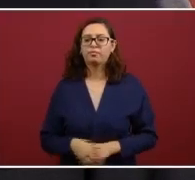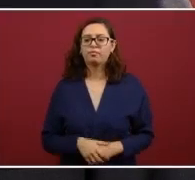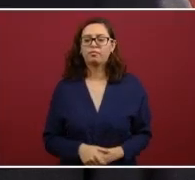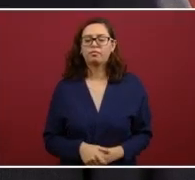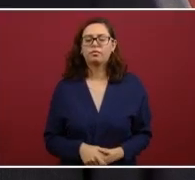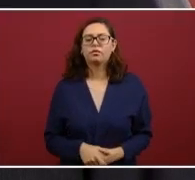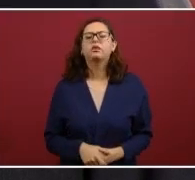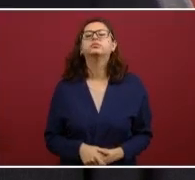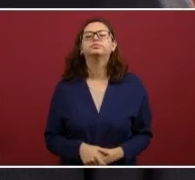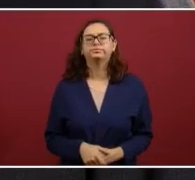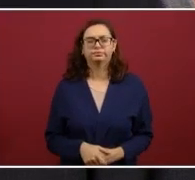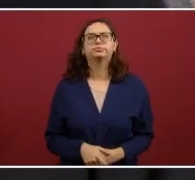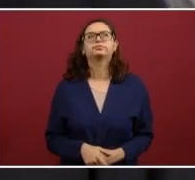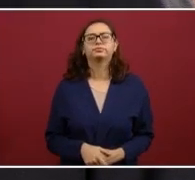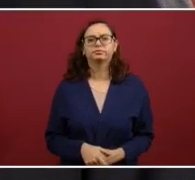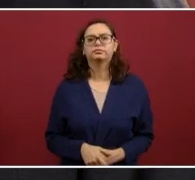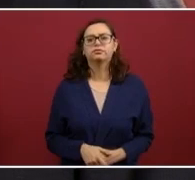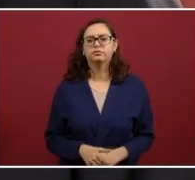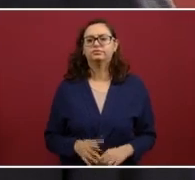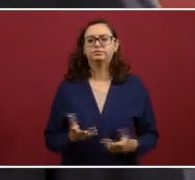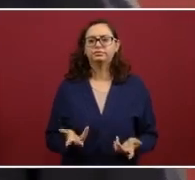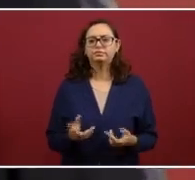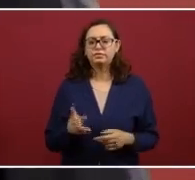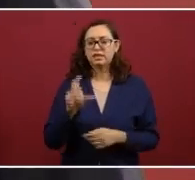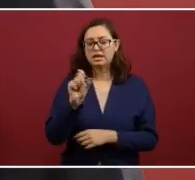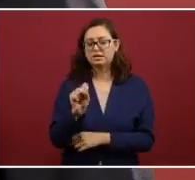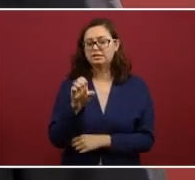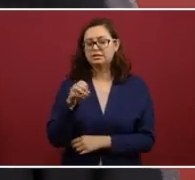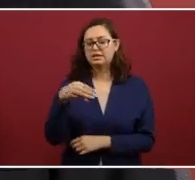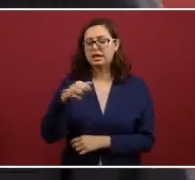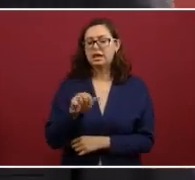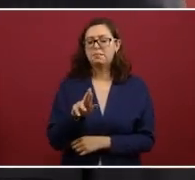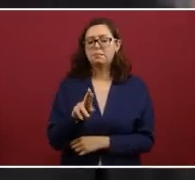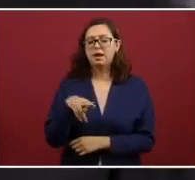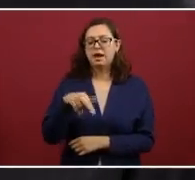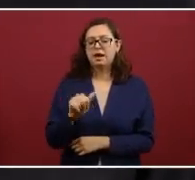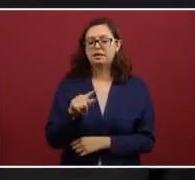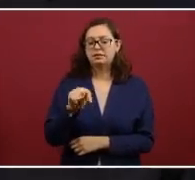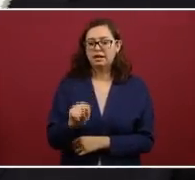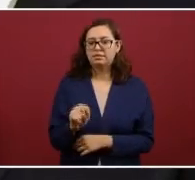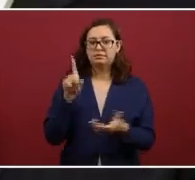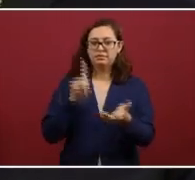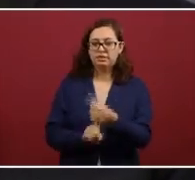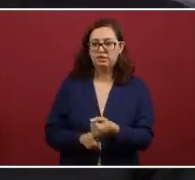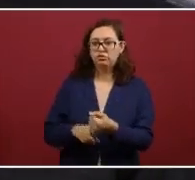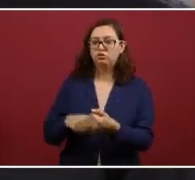el trámite en la Secretaría de Medio Ambiente para la construcción